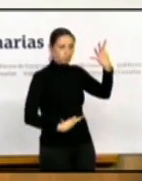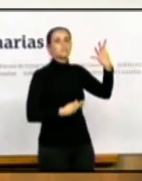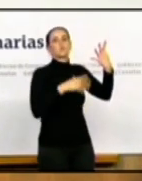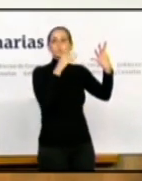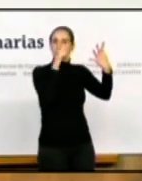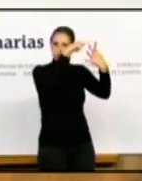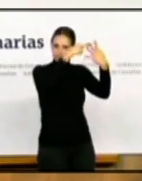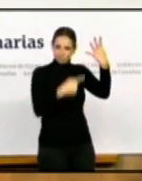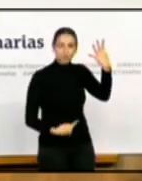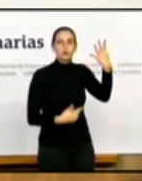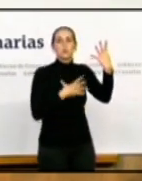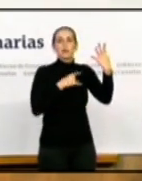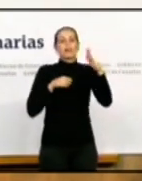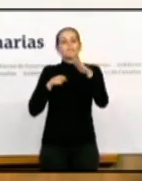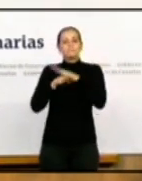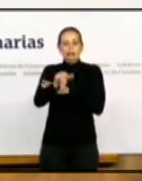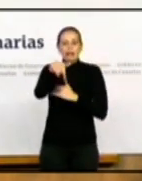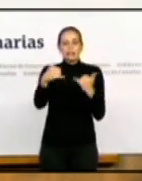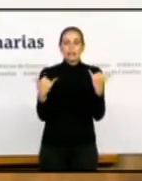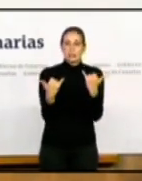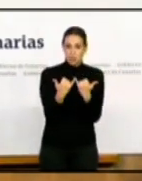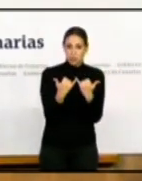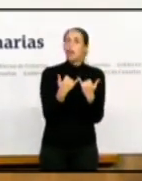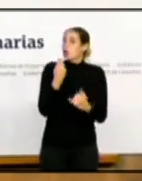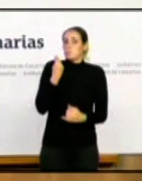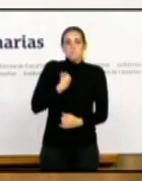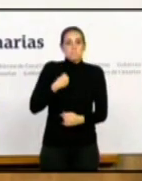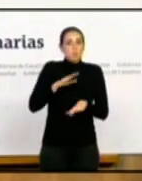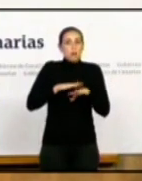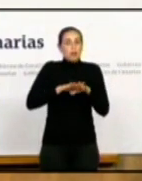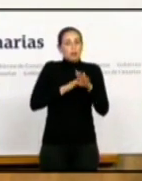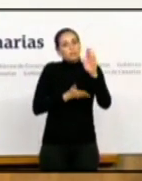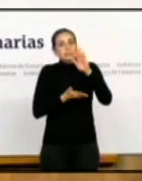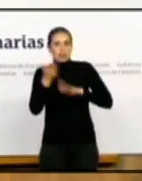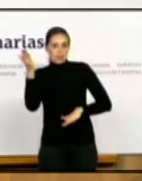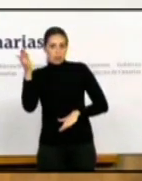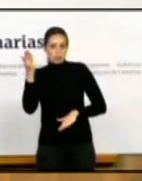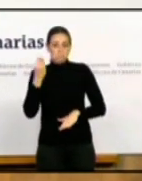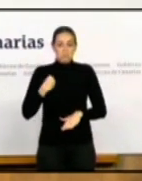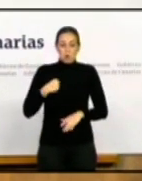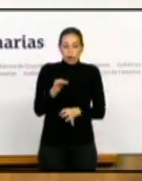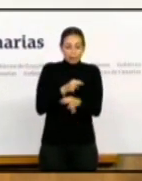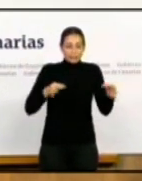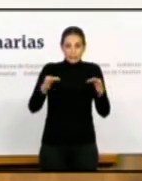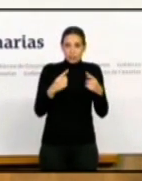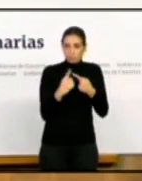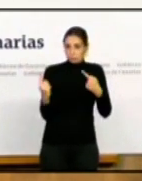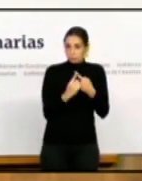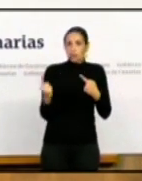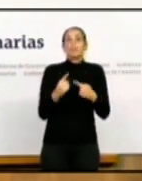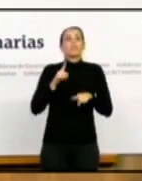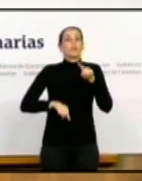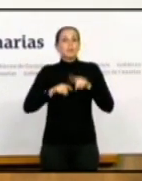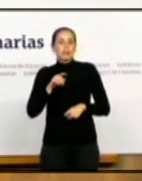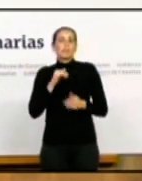entrar de la isla de Tenerife y también para las salidas entre las islas se arbitrarán mecanismos de seguridad sanitaria,